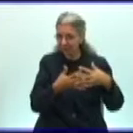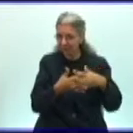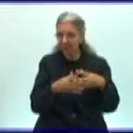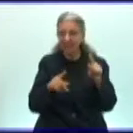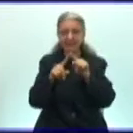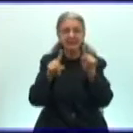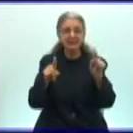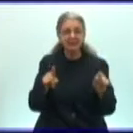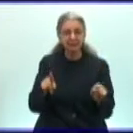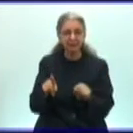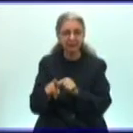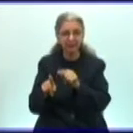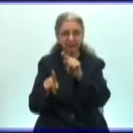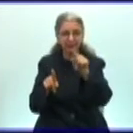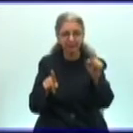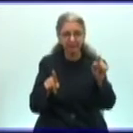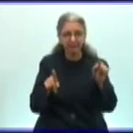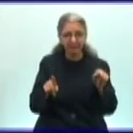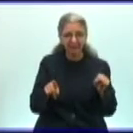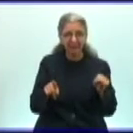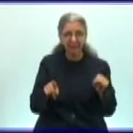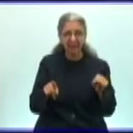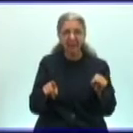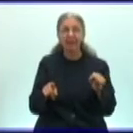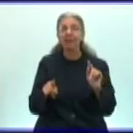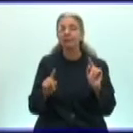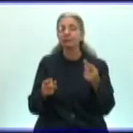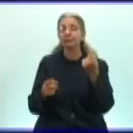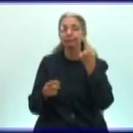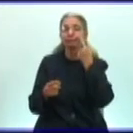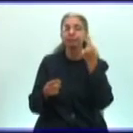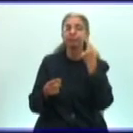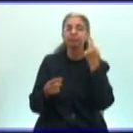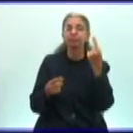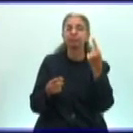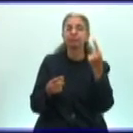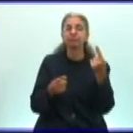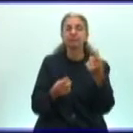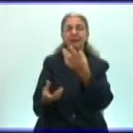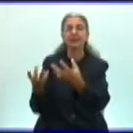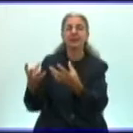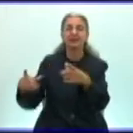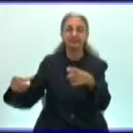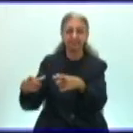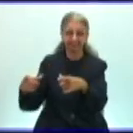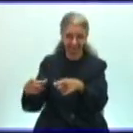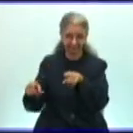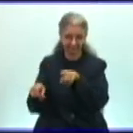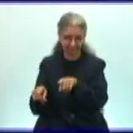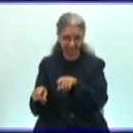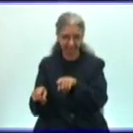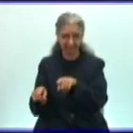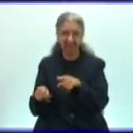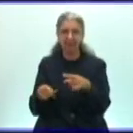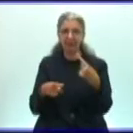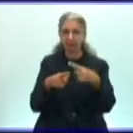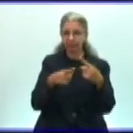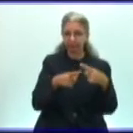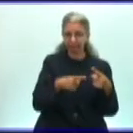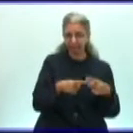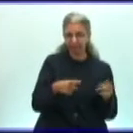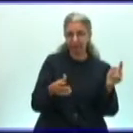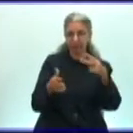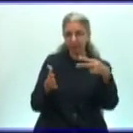circuito. Anteriormente vamos a analizar qué sucede con la hornilla eléctrica y estamos hablando de los efectos de la corriente eléctrica.